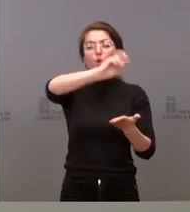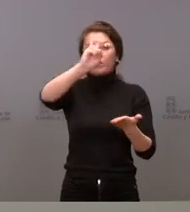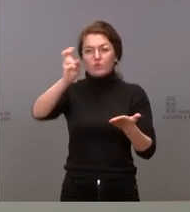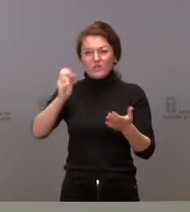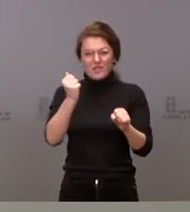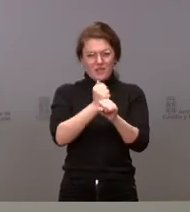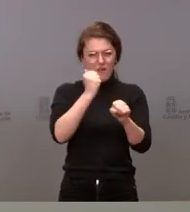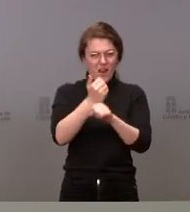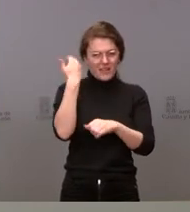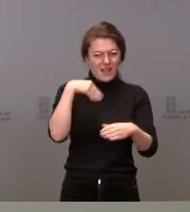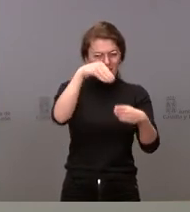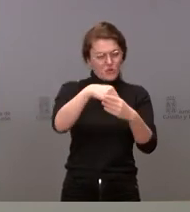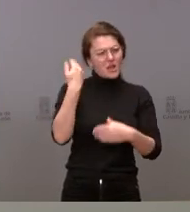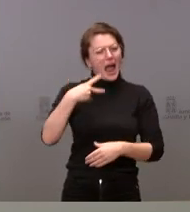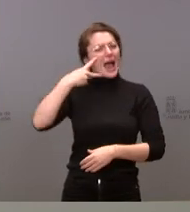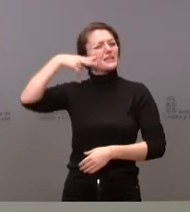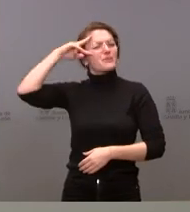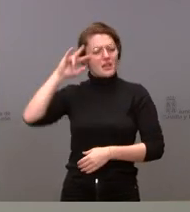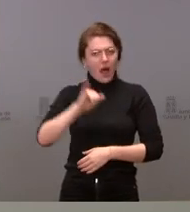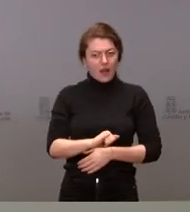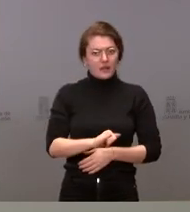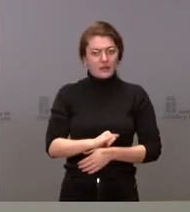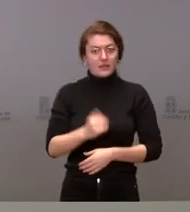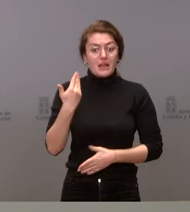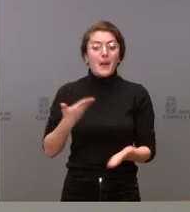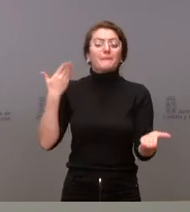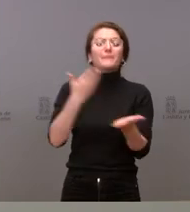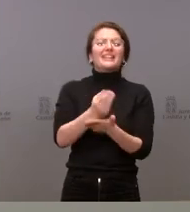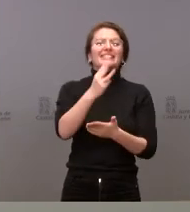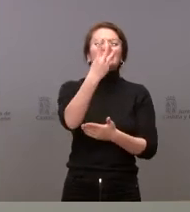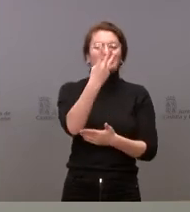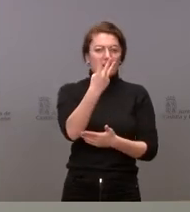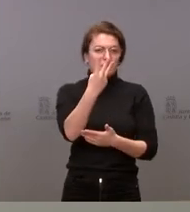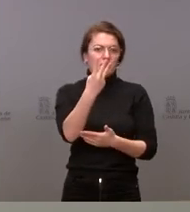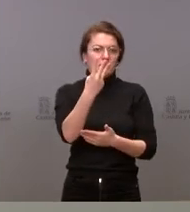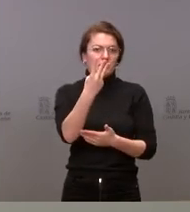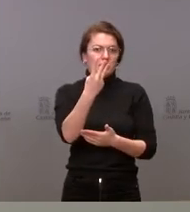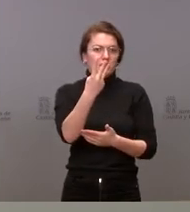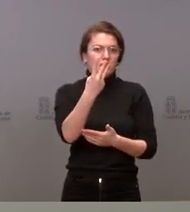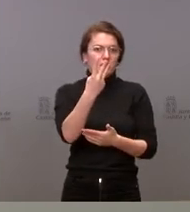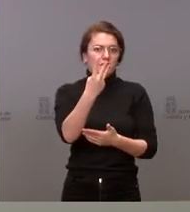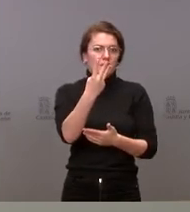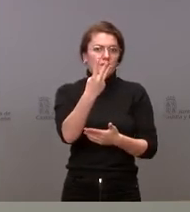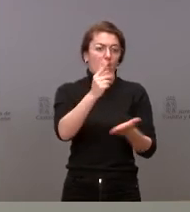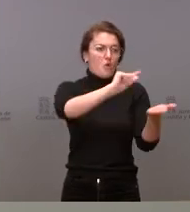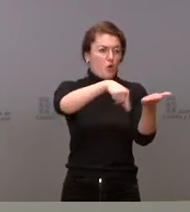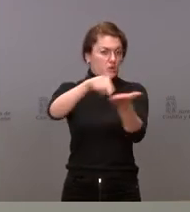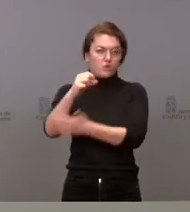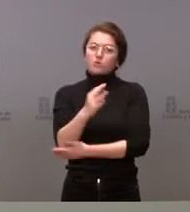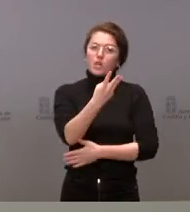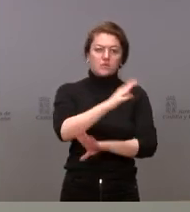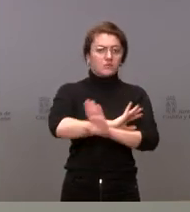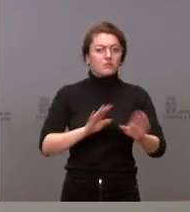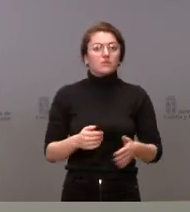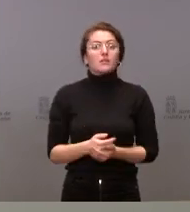el sector además se pidieron tres ofertas y se ha dado ese contrato a esas empresas y el